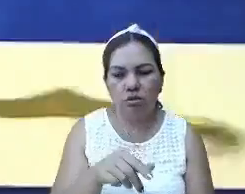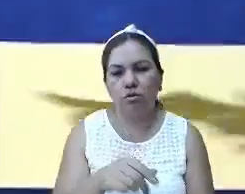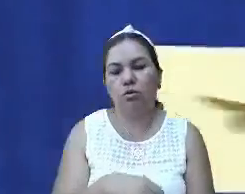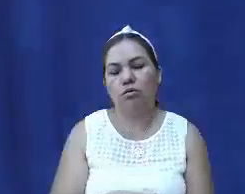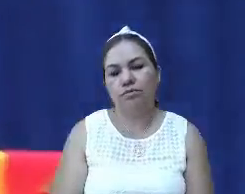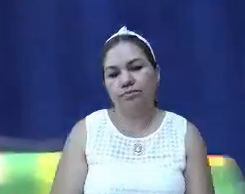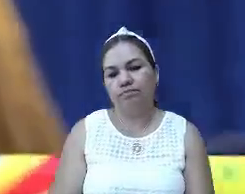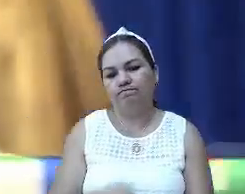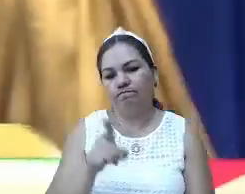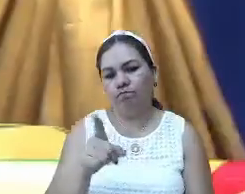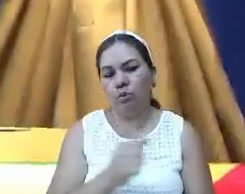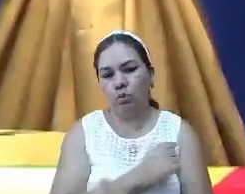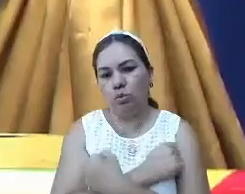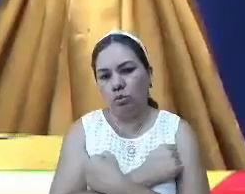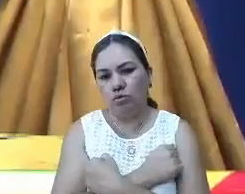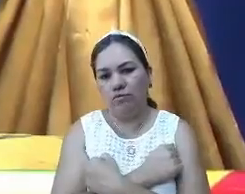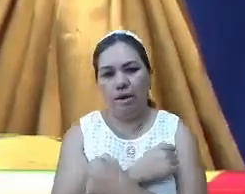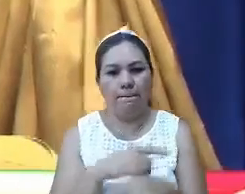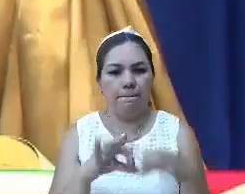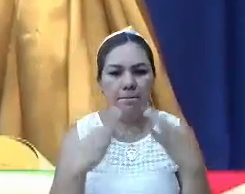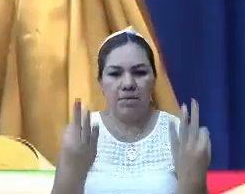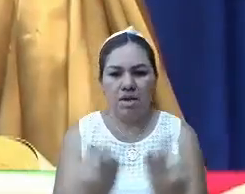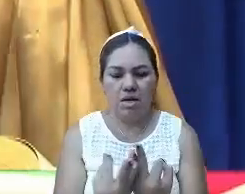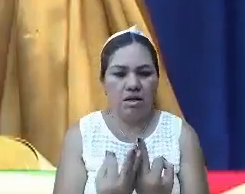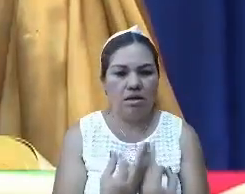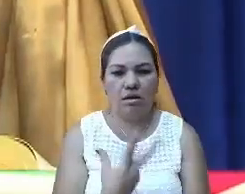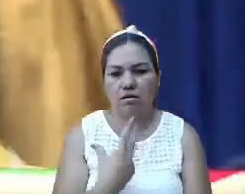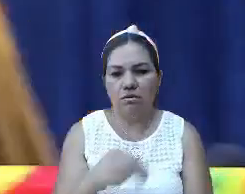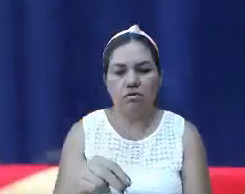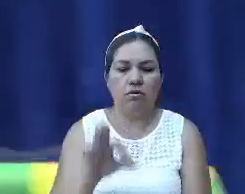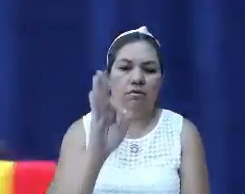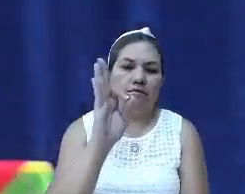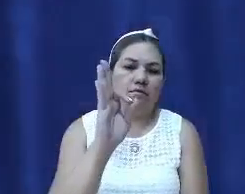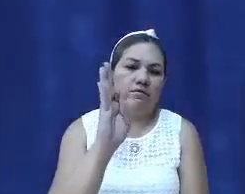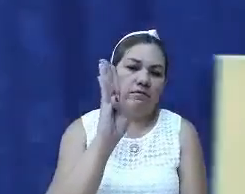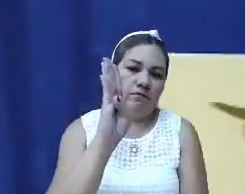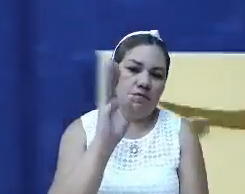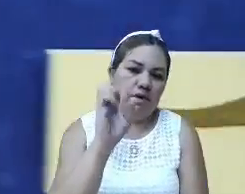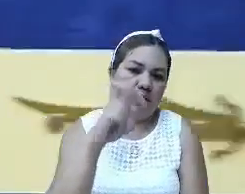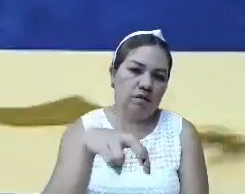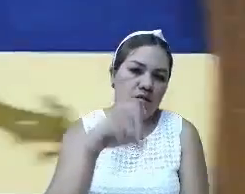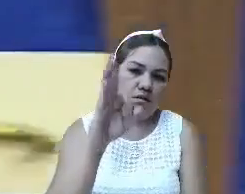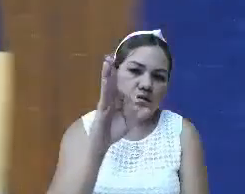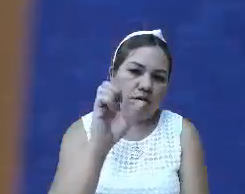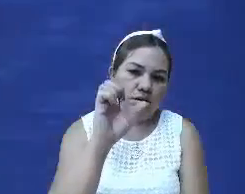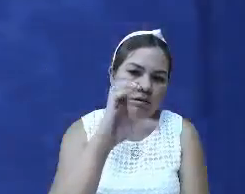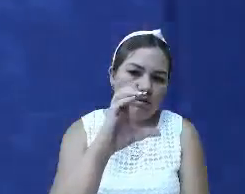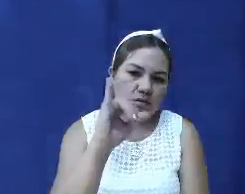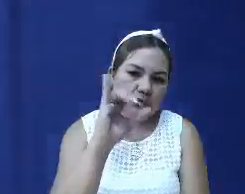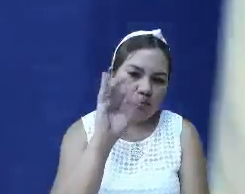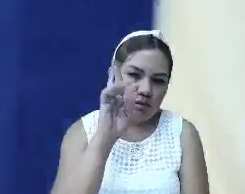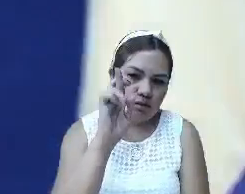óigame, que bendecir a tus bebés, a tu familia, que calafatear tu arca.